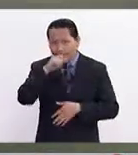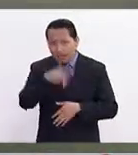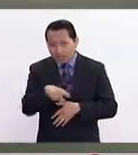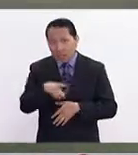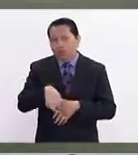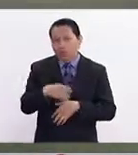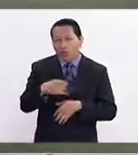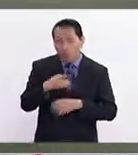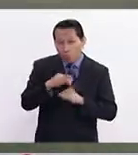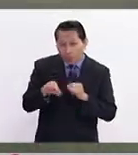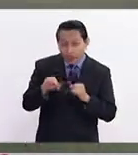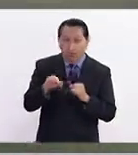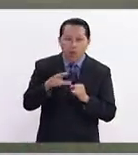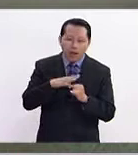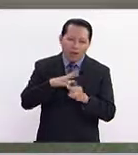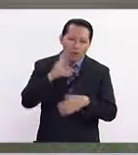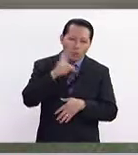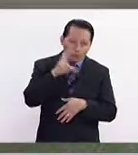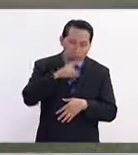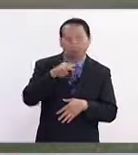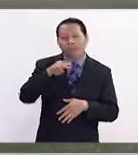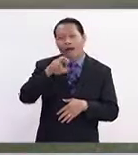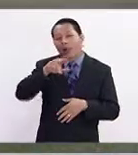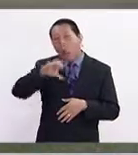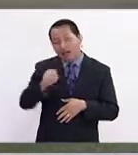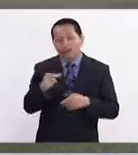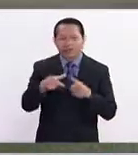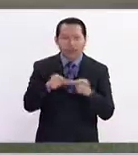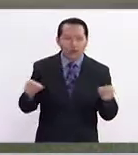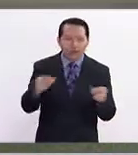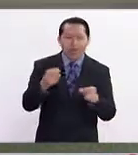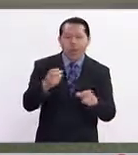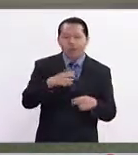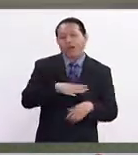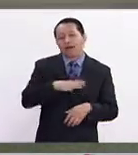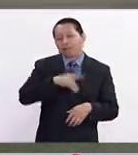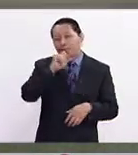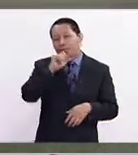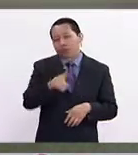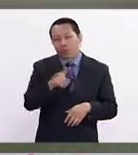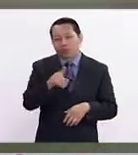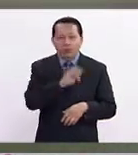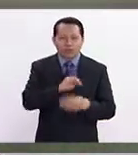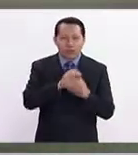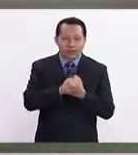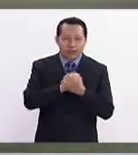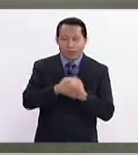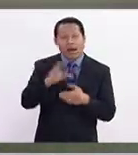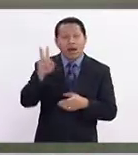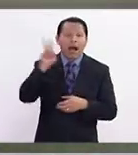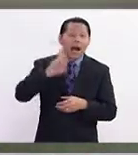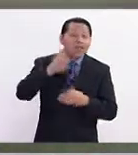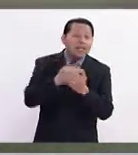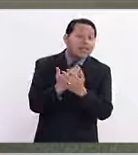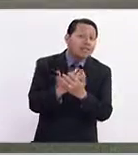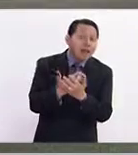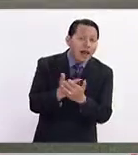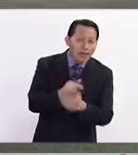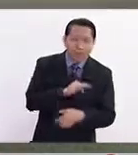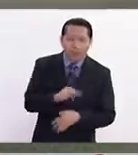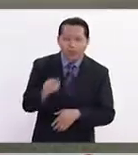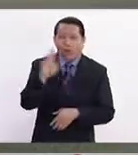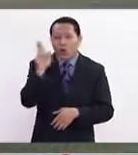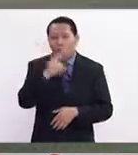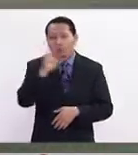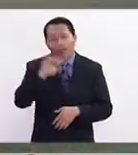último ensayo está Rusia, Marruecos y Japón. Así fue el último ensayo del sorteo de la Copa del Mundo, así que pues esperemos que por ahí